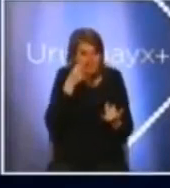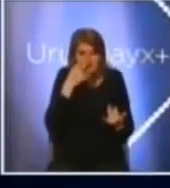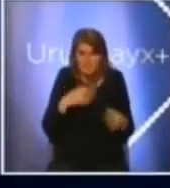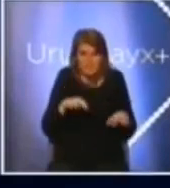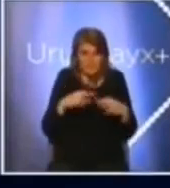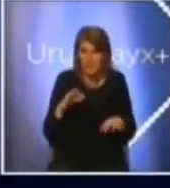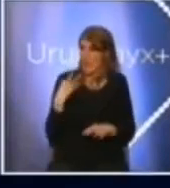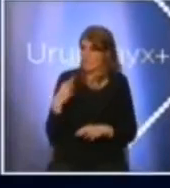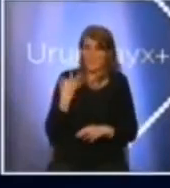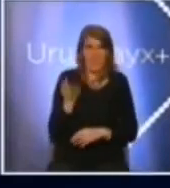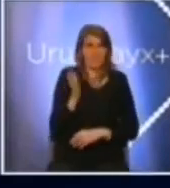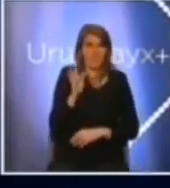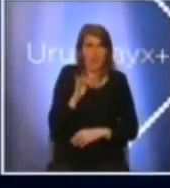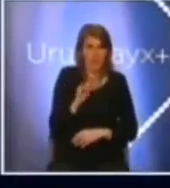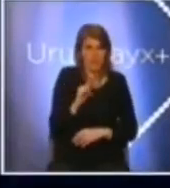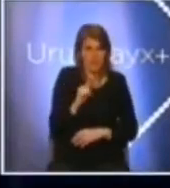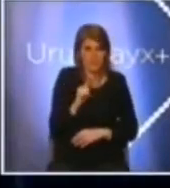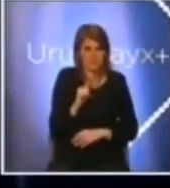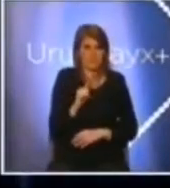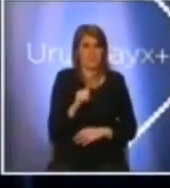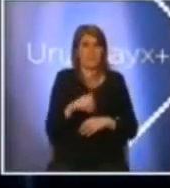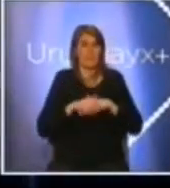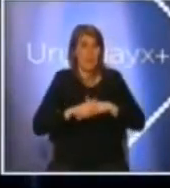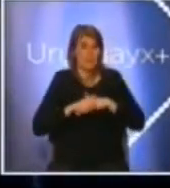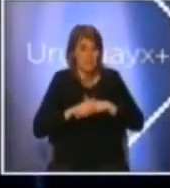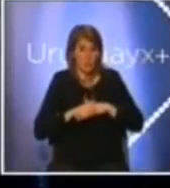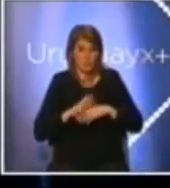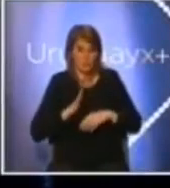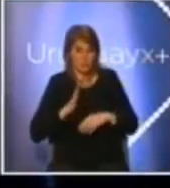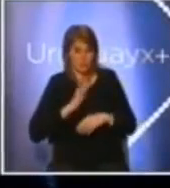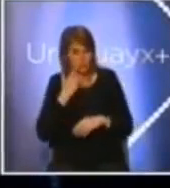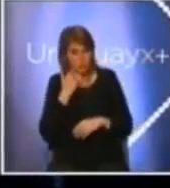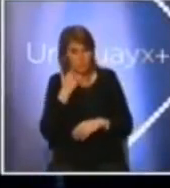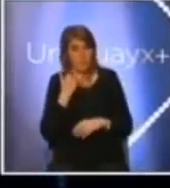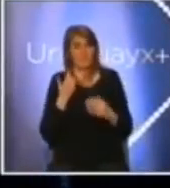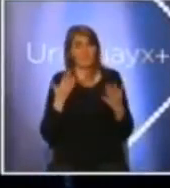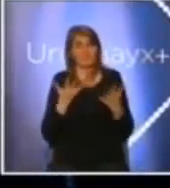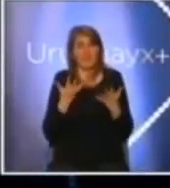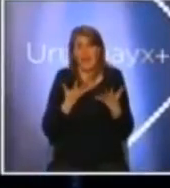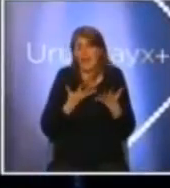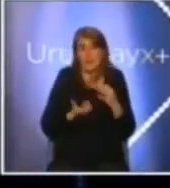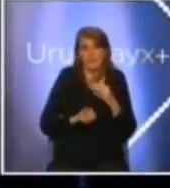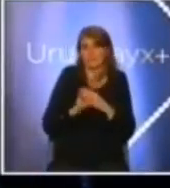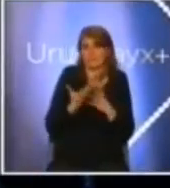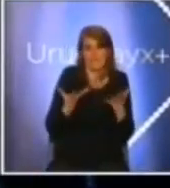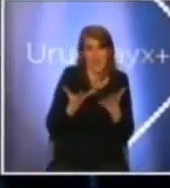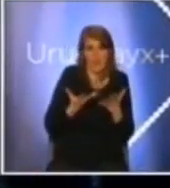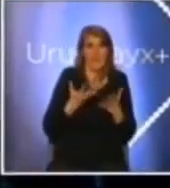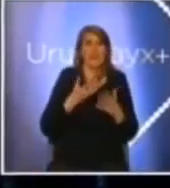vida cotidiana. Amigas y amigos, el signo de estos tiempos es que la innovación tecnológica